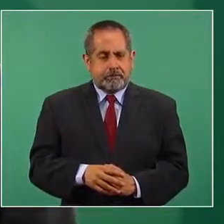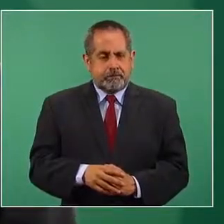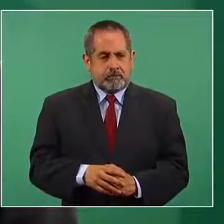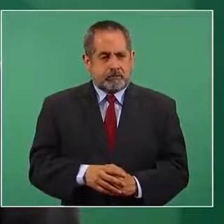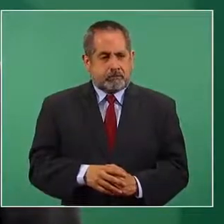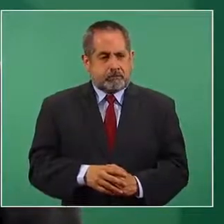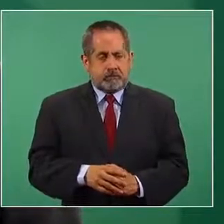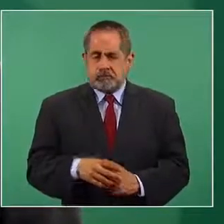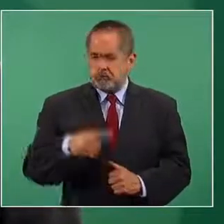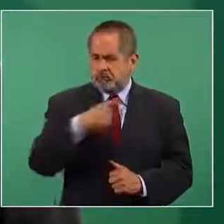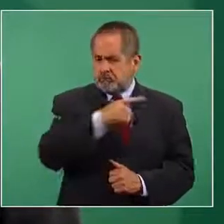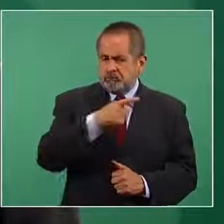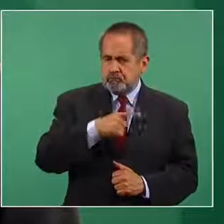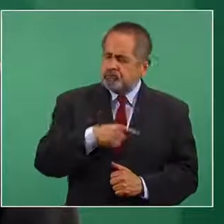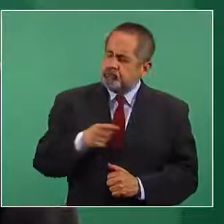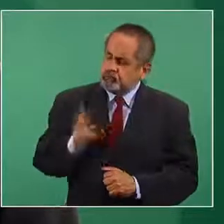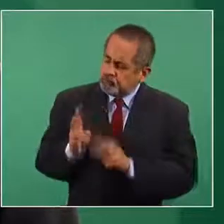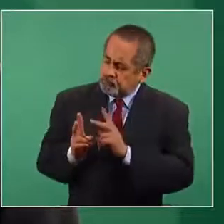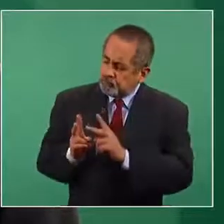aceptación